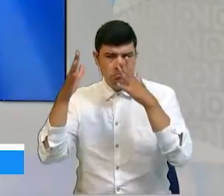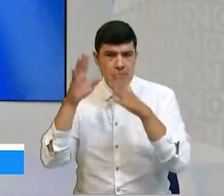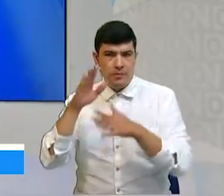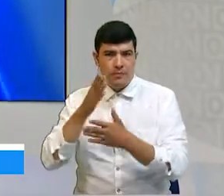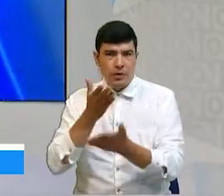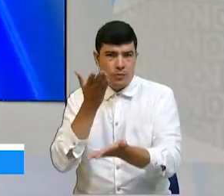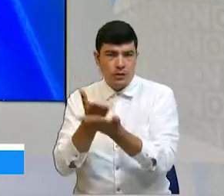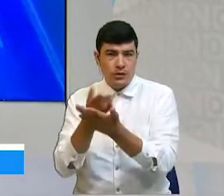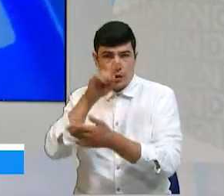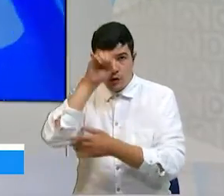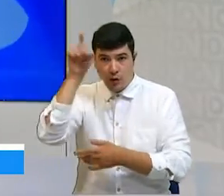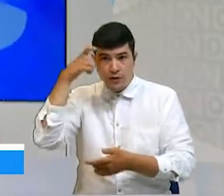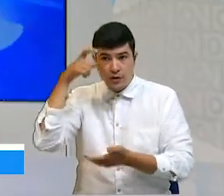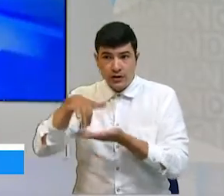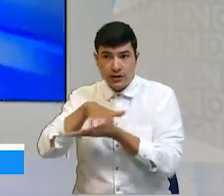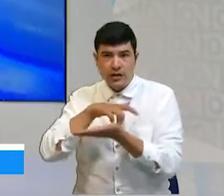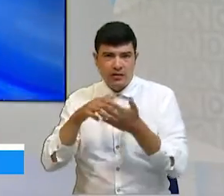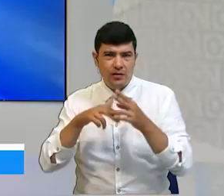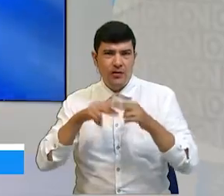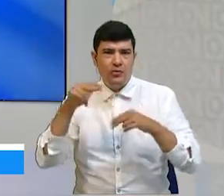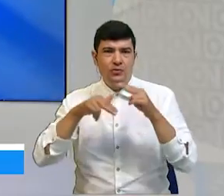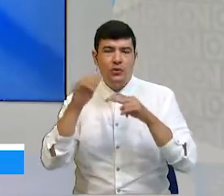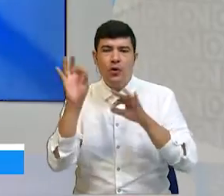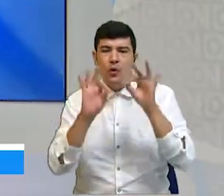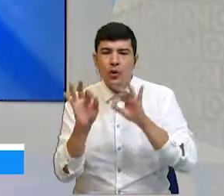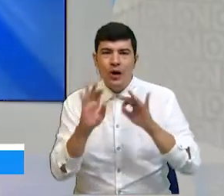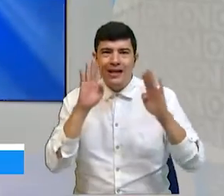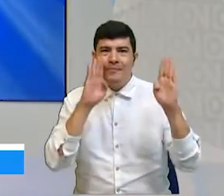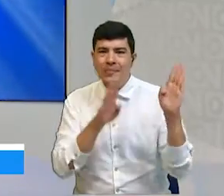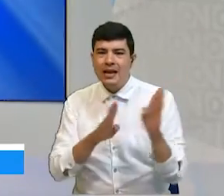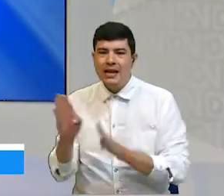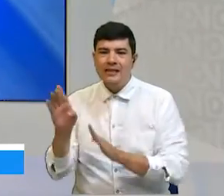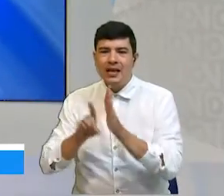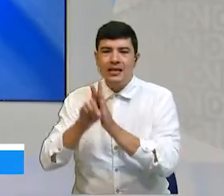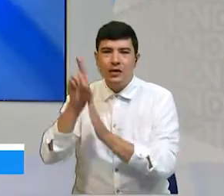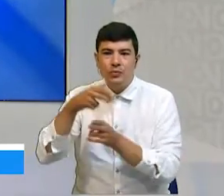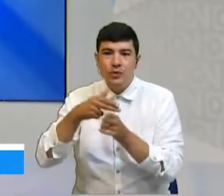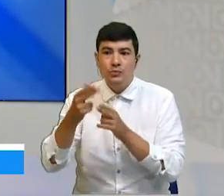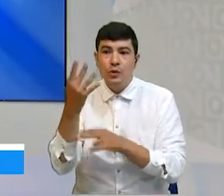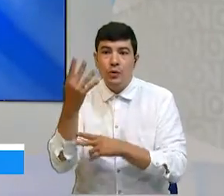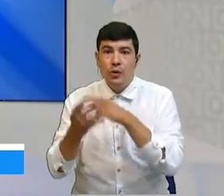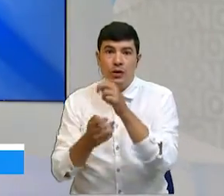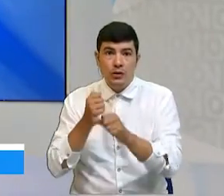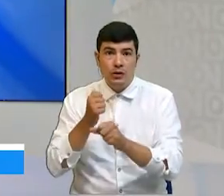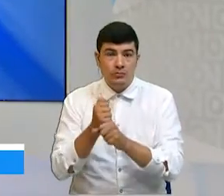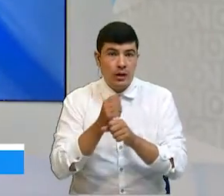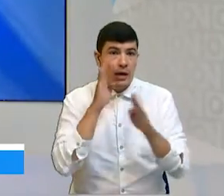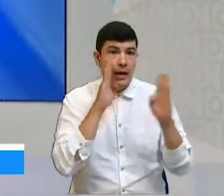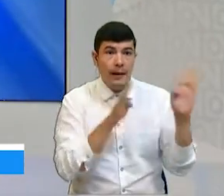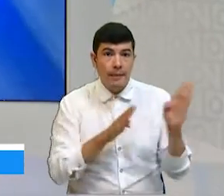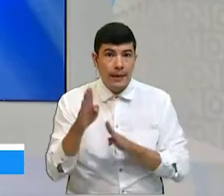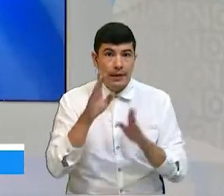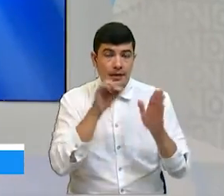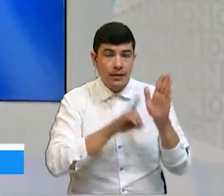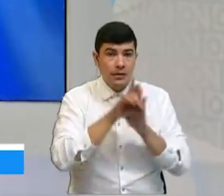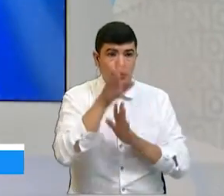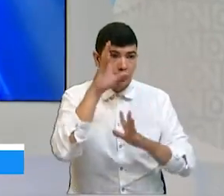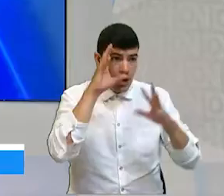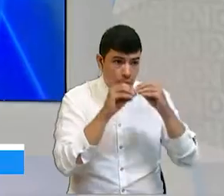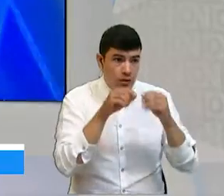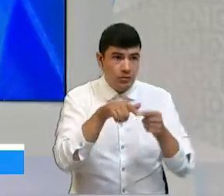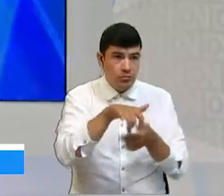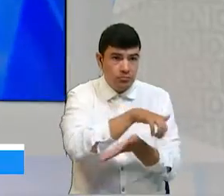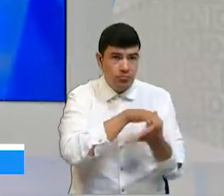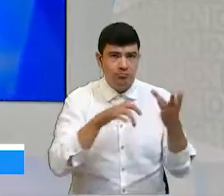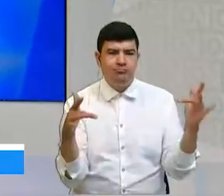de desarrollo del próximo cuatrenio. Según la administración departamental, dicho plan de desarrollo será concertado con los santandereanos y ajustado a